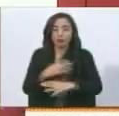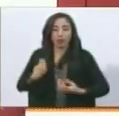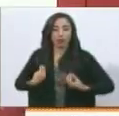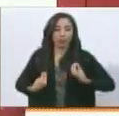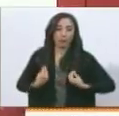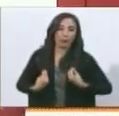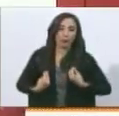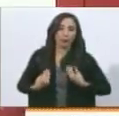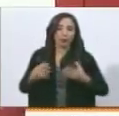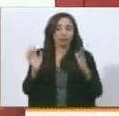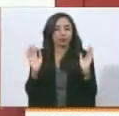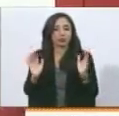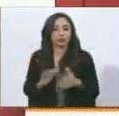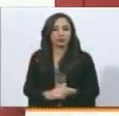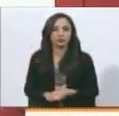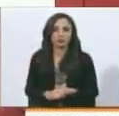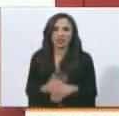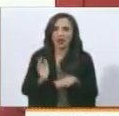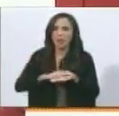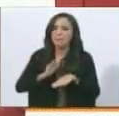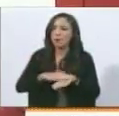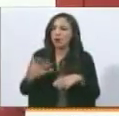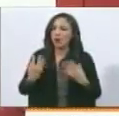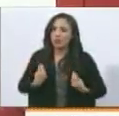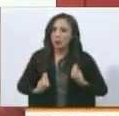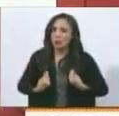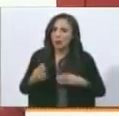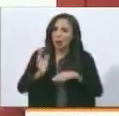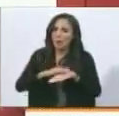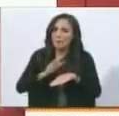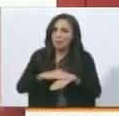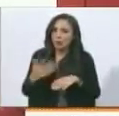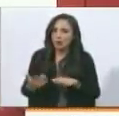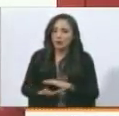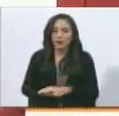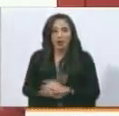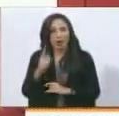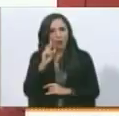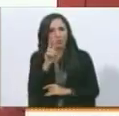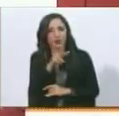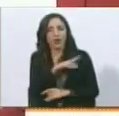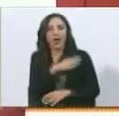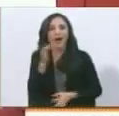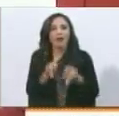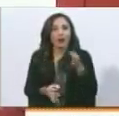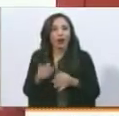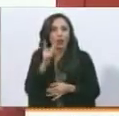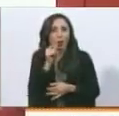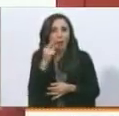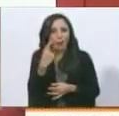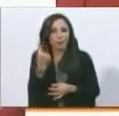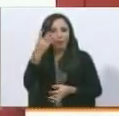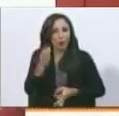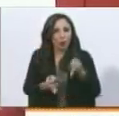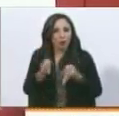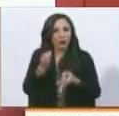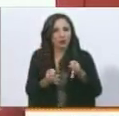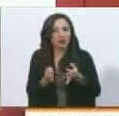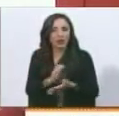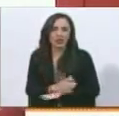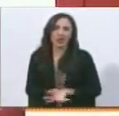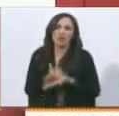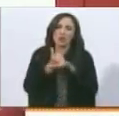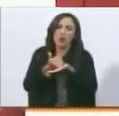ese sector opositor. ¿Por qué? Por ahí salió hoy el abogado de Requesén. Ay, señor, no lo ayude